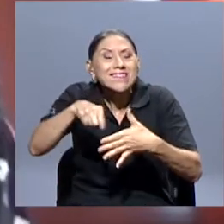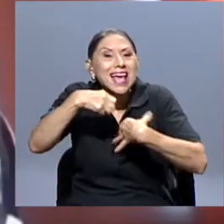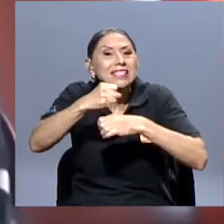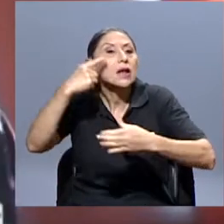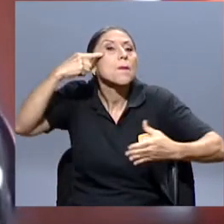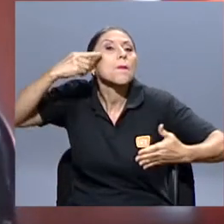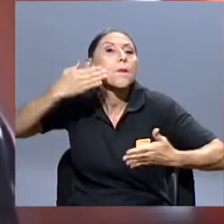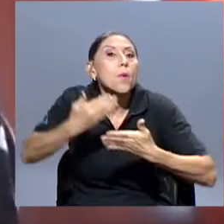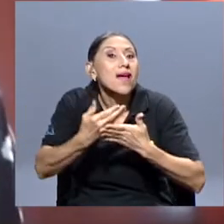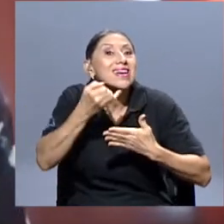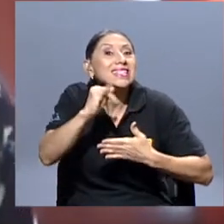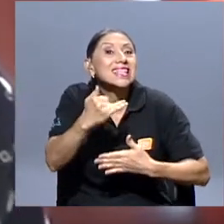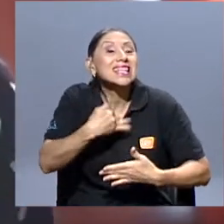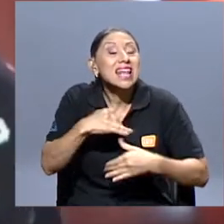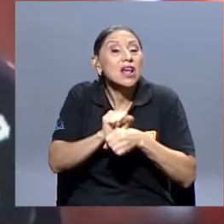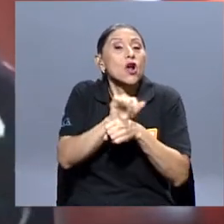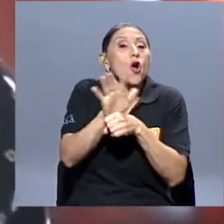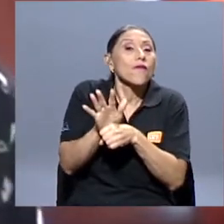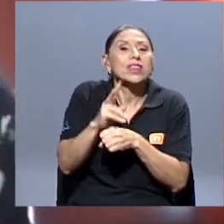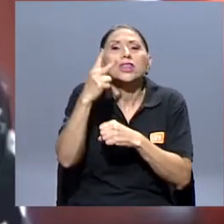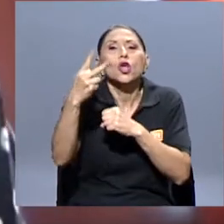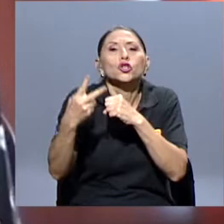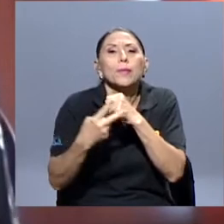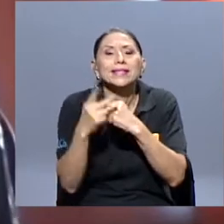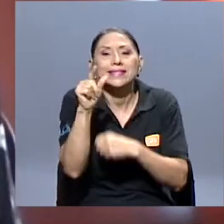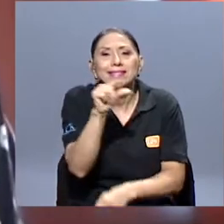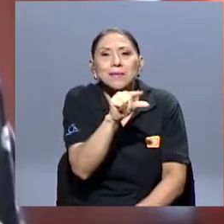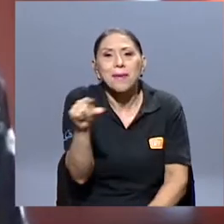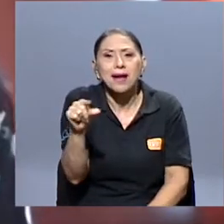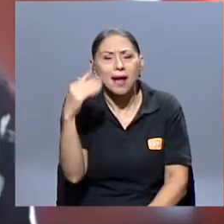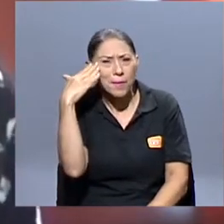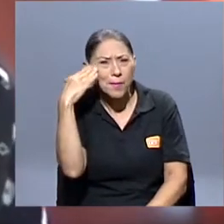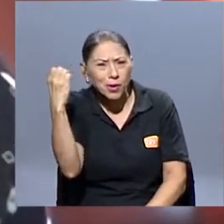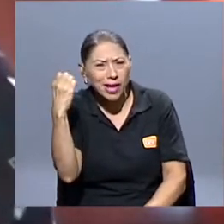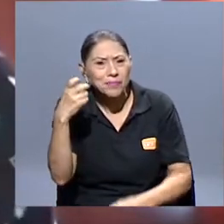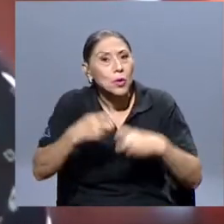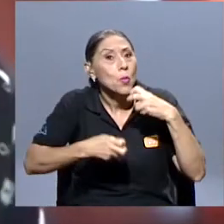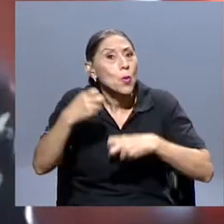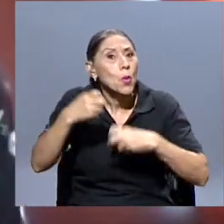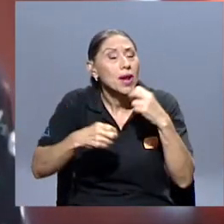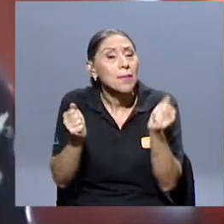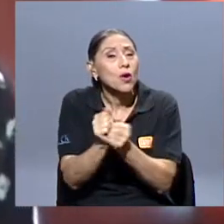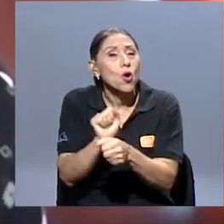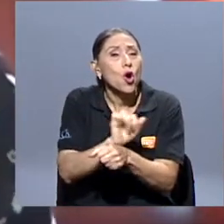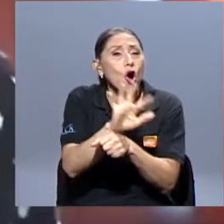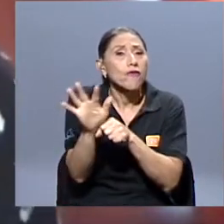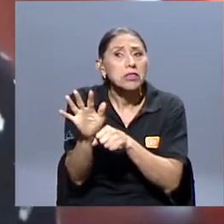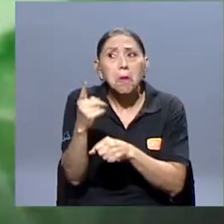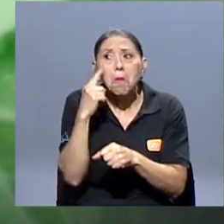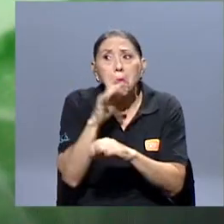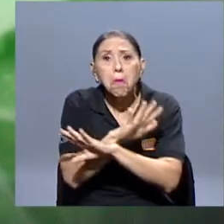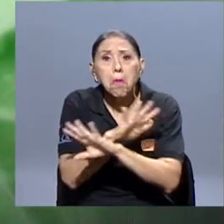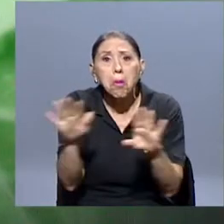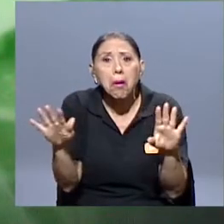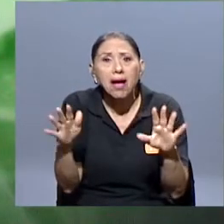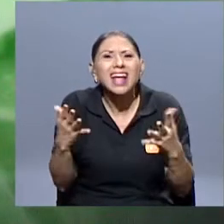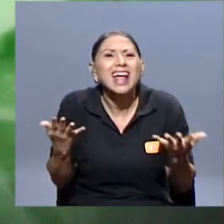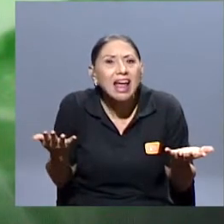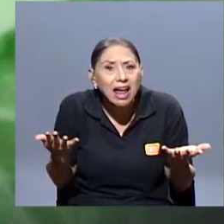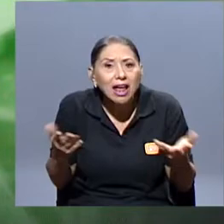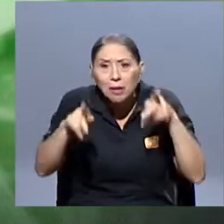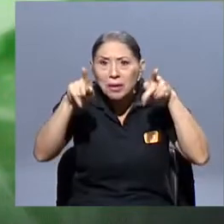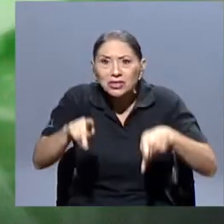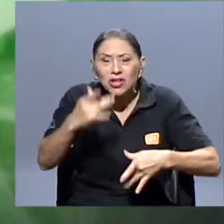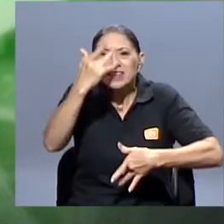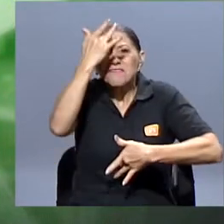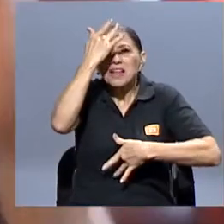por semana. ¿Por qué? Porque hay un problema con COVID y es un problema invisible, que son los asintomáticos. Los asintomáticos. En este momento